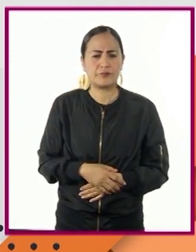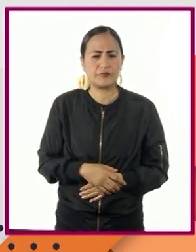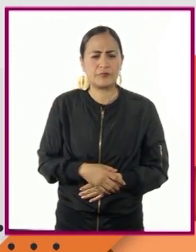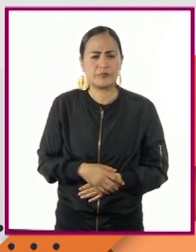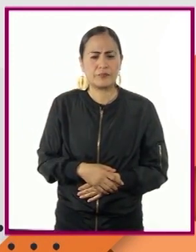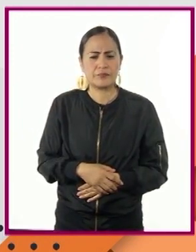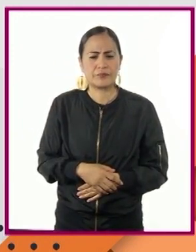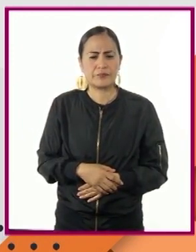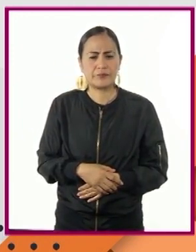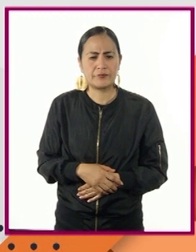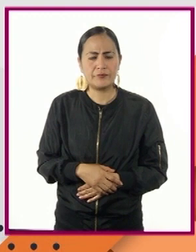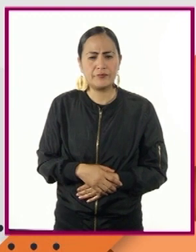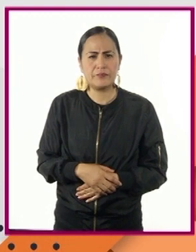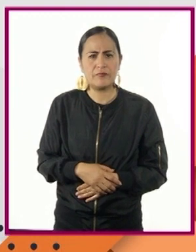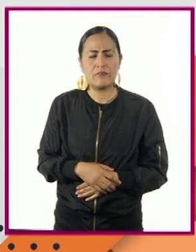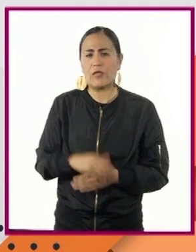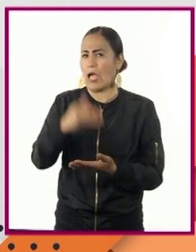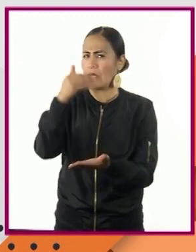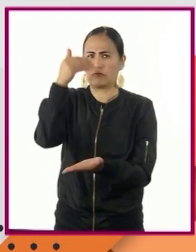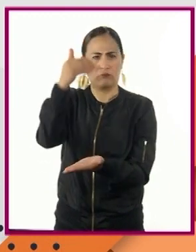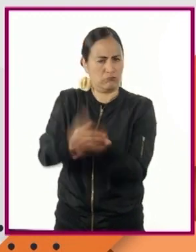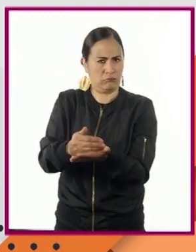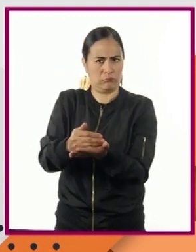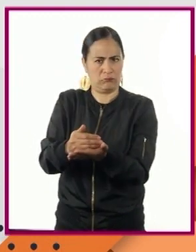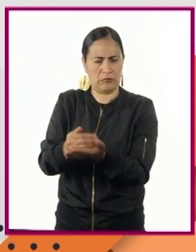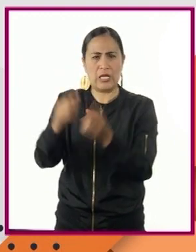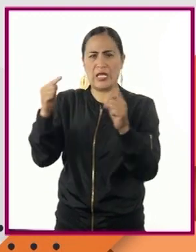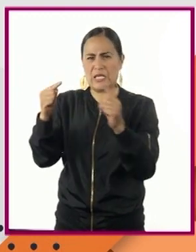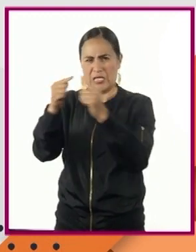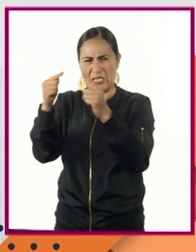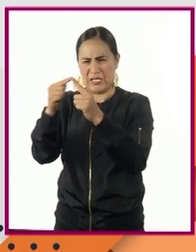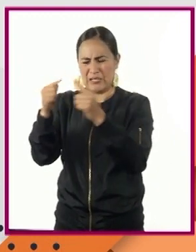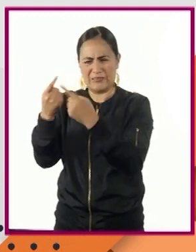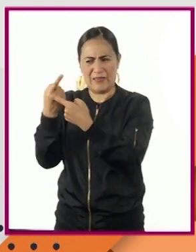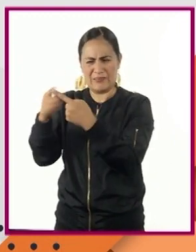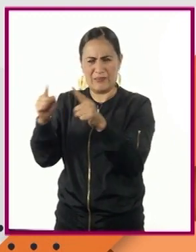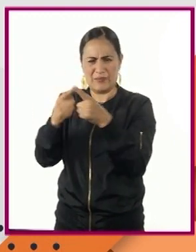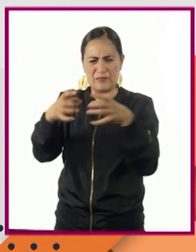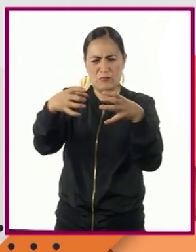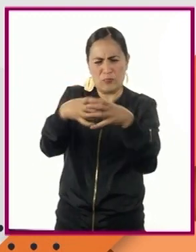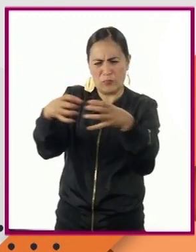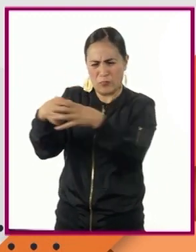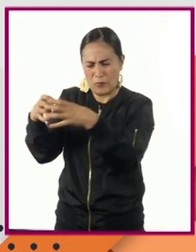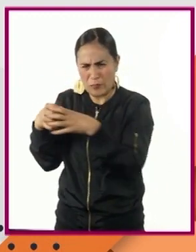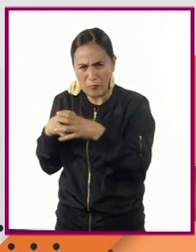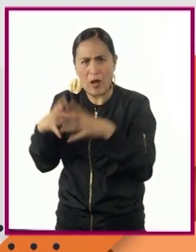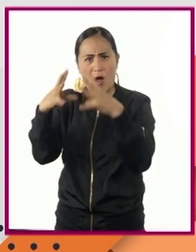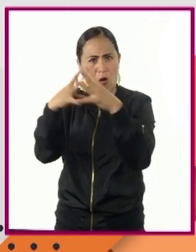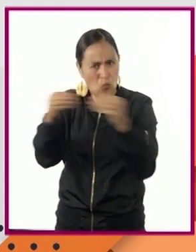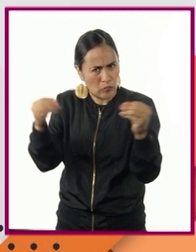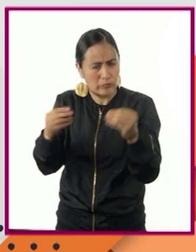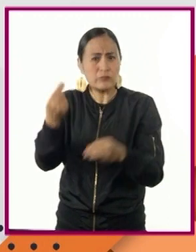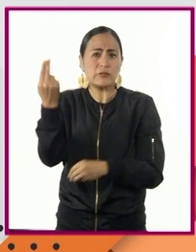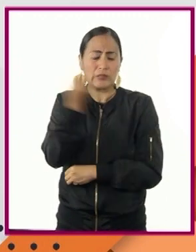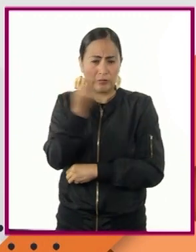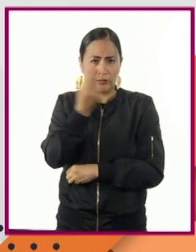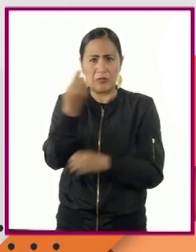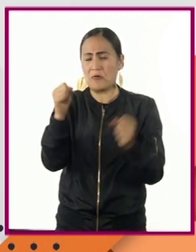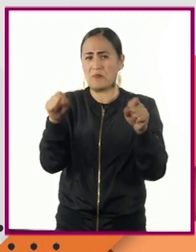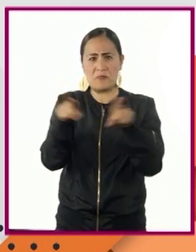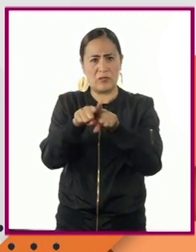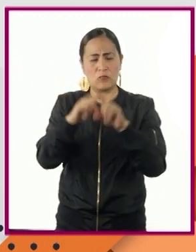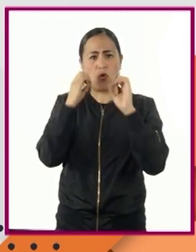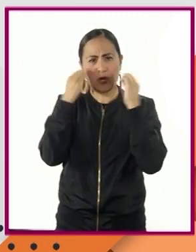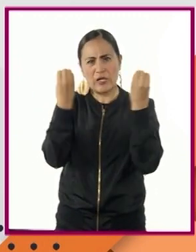Tercero, extinguir igualmente las cofradías, archicofradías, hermandades y, en general, todas las corporaciones